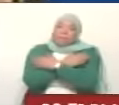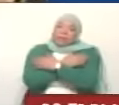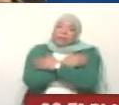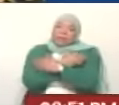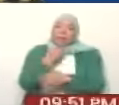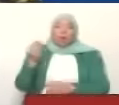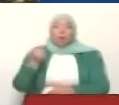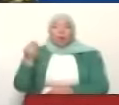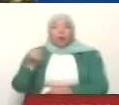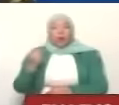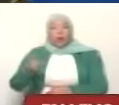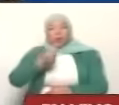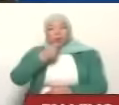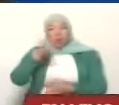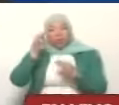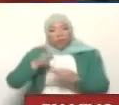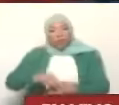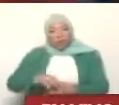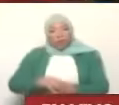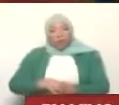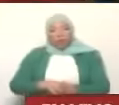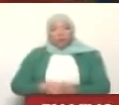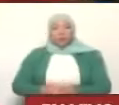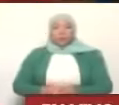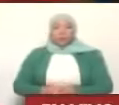muchachada, ¿vale? Una belleza, de verdad.